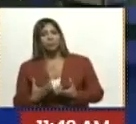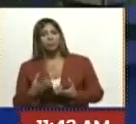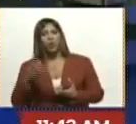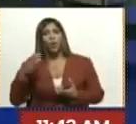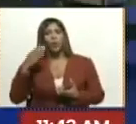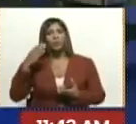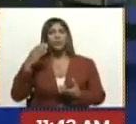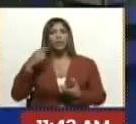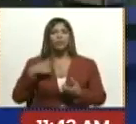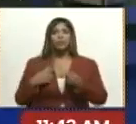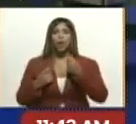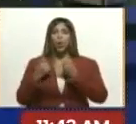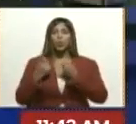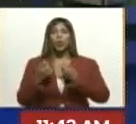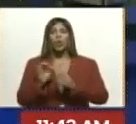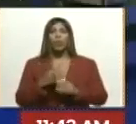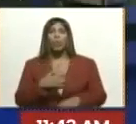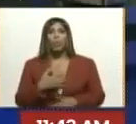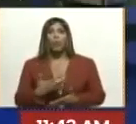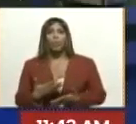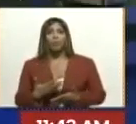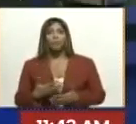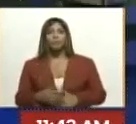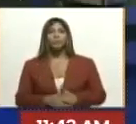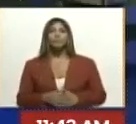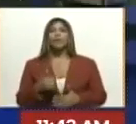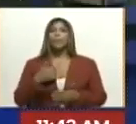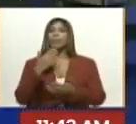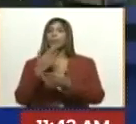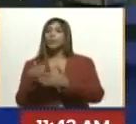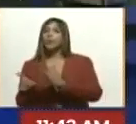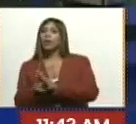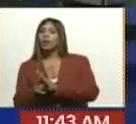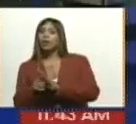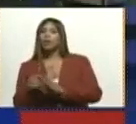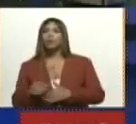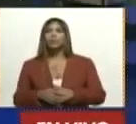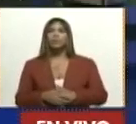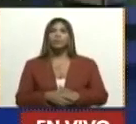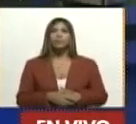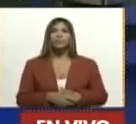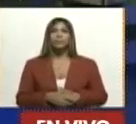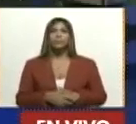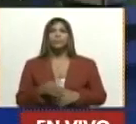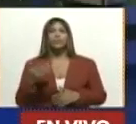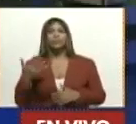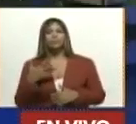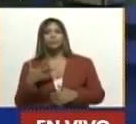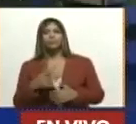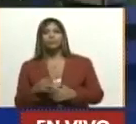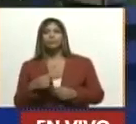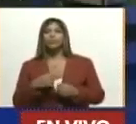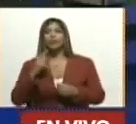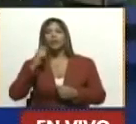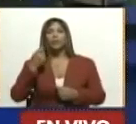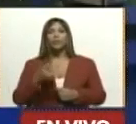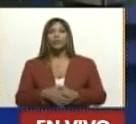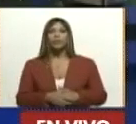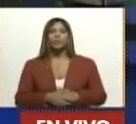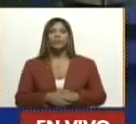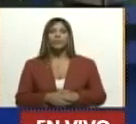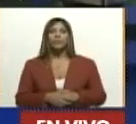conciencia domesticada en él, reclamó a su socia la ley por tal bajeza. Extrañada, ella le recordó que